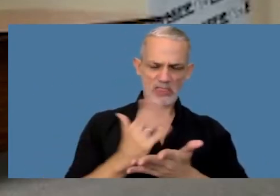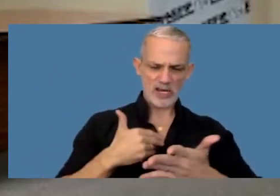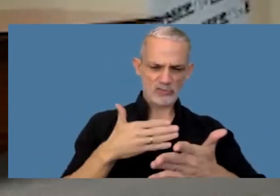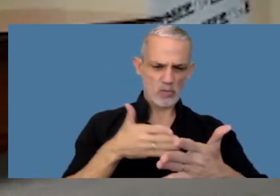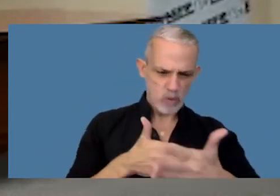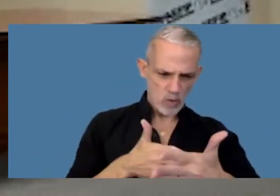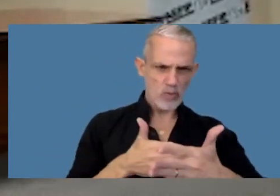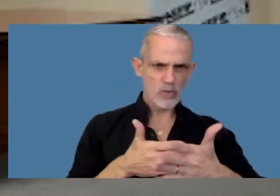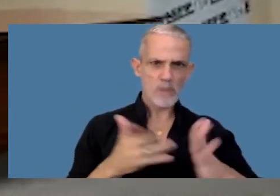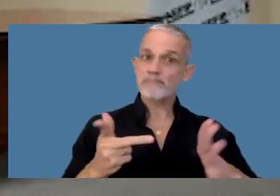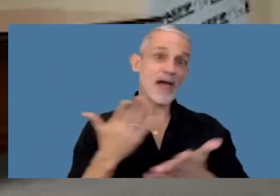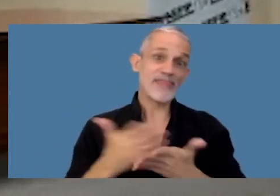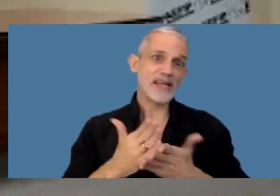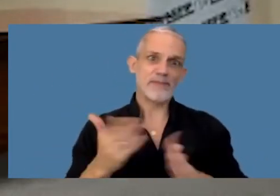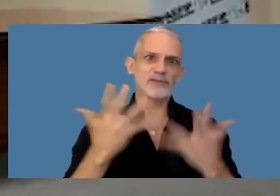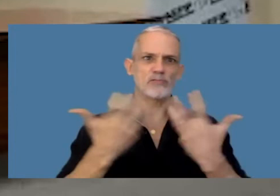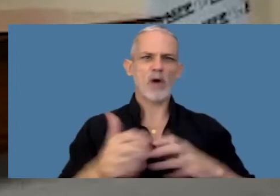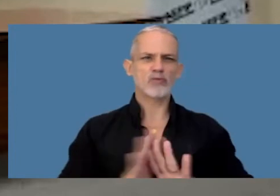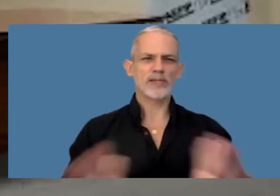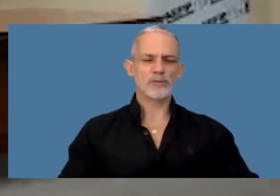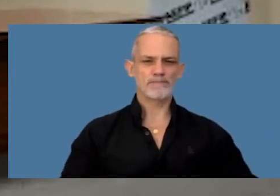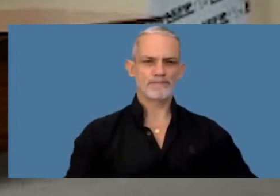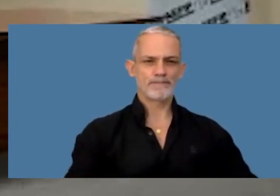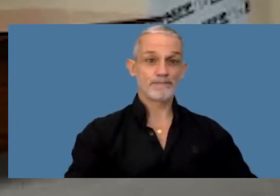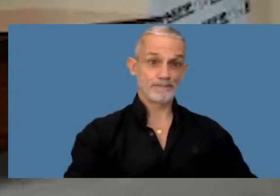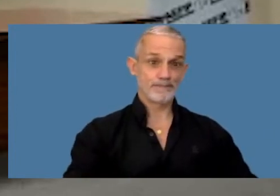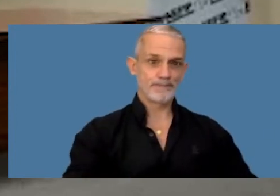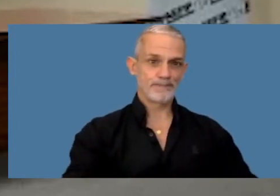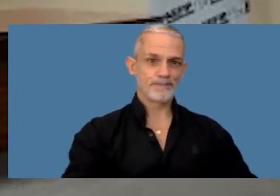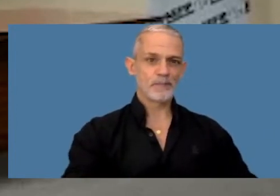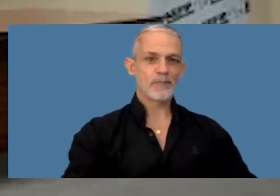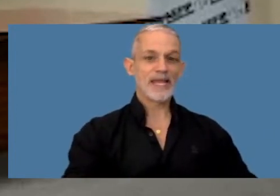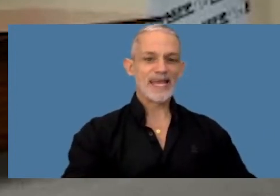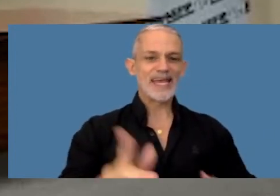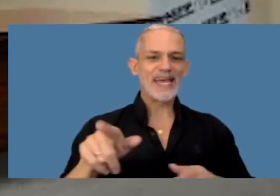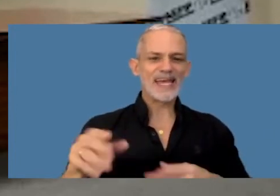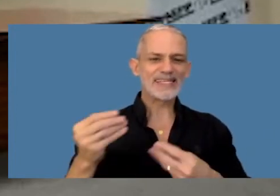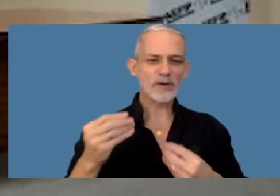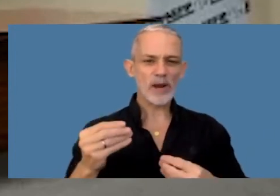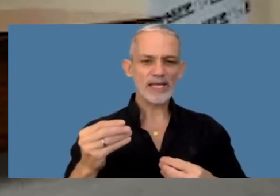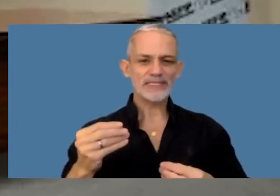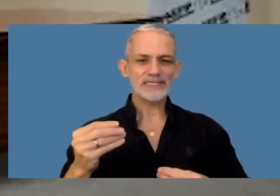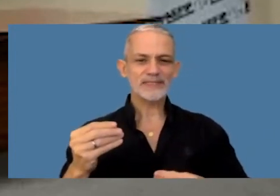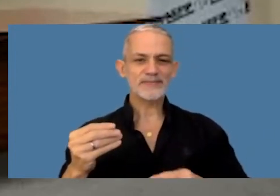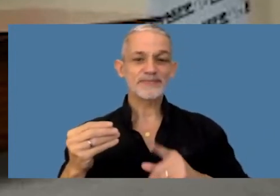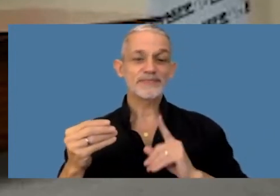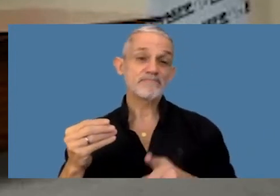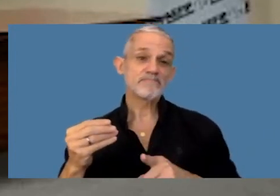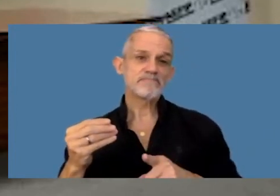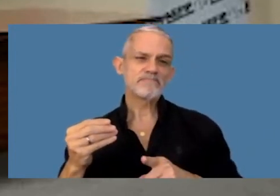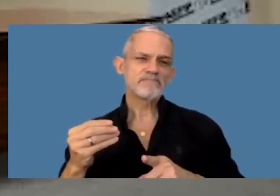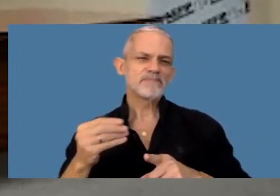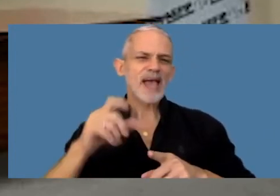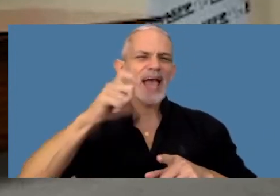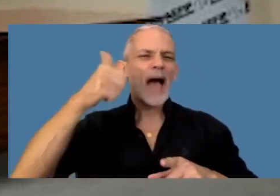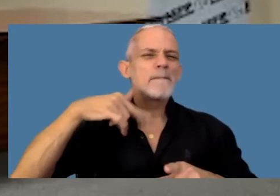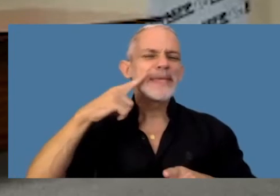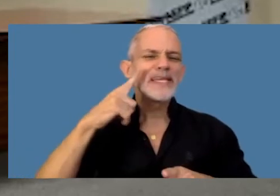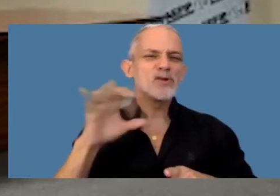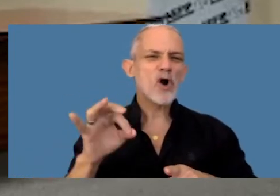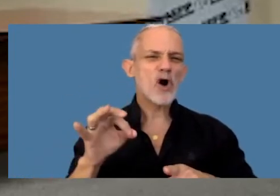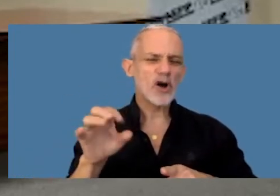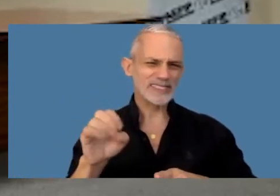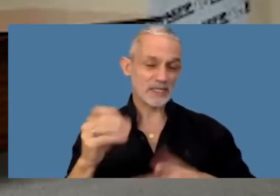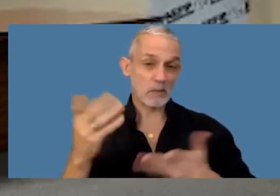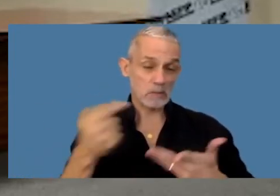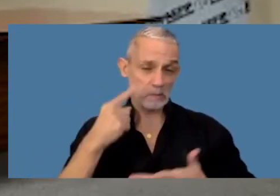derechos. Y aquí es este caso, ¿no? Se llama Un Camino, se llama así, lo pueden